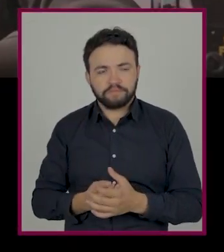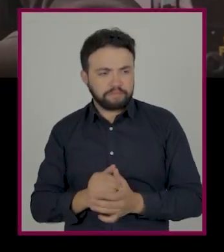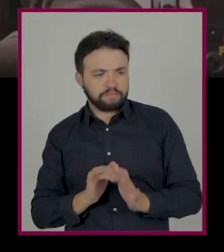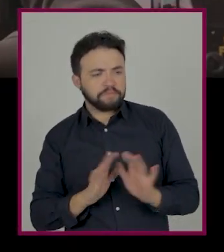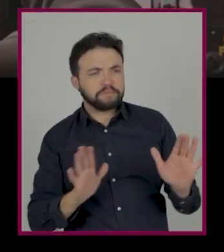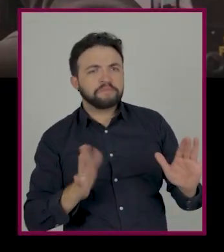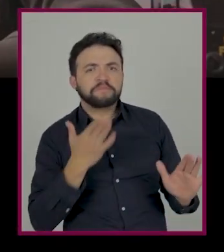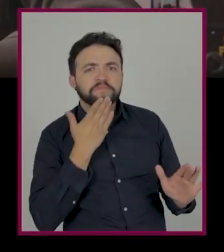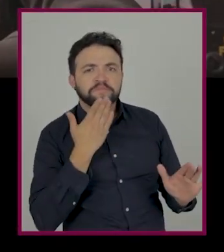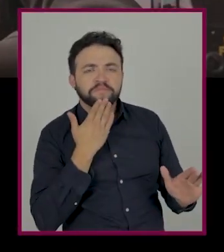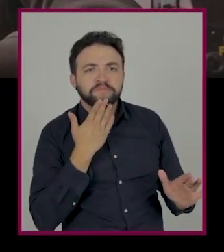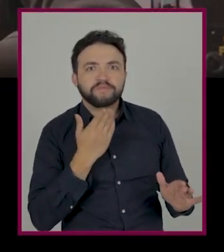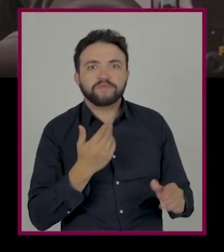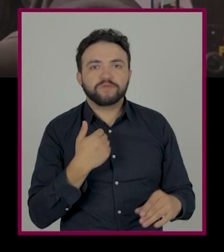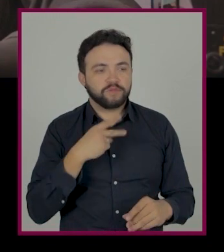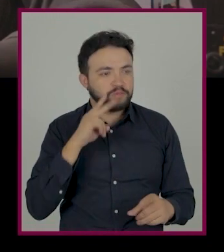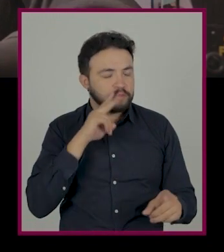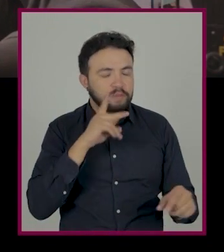¿Cómo vas?